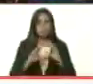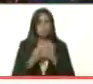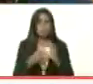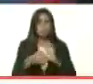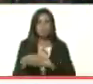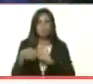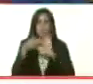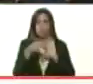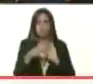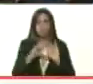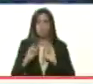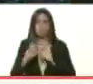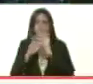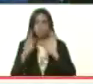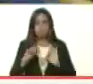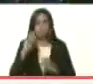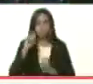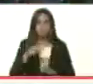unida